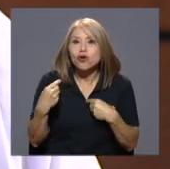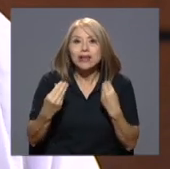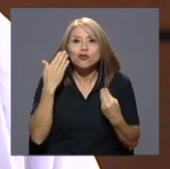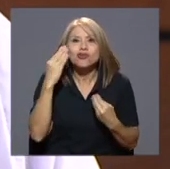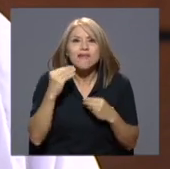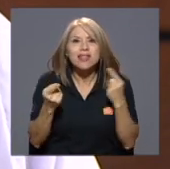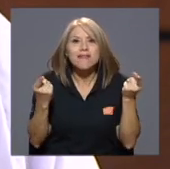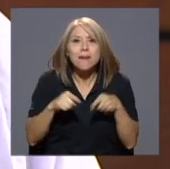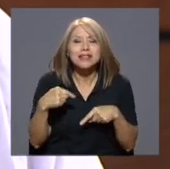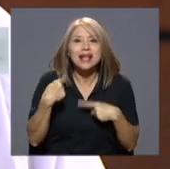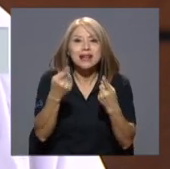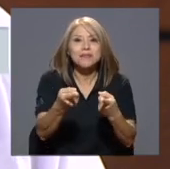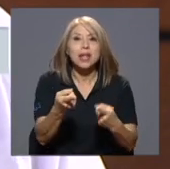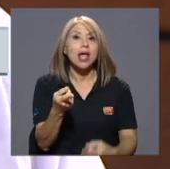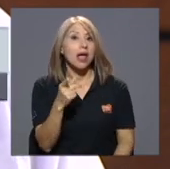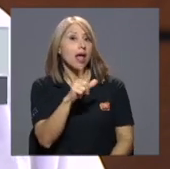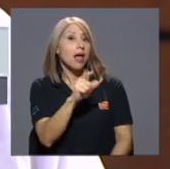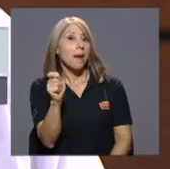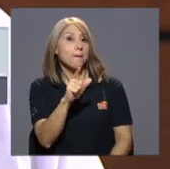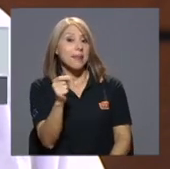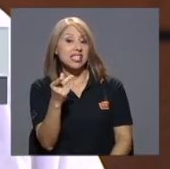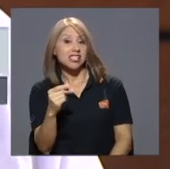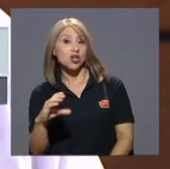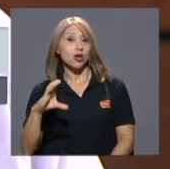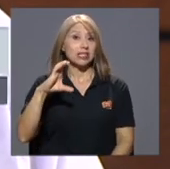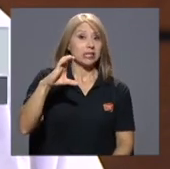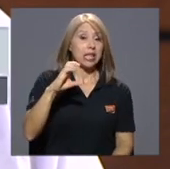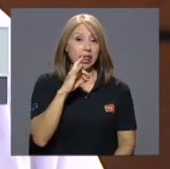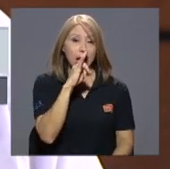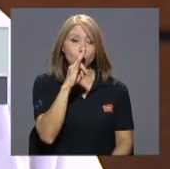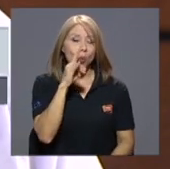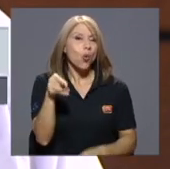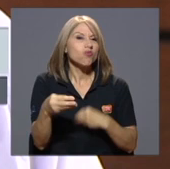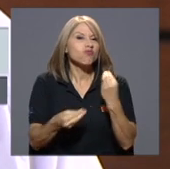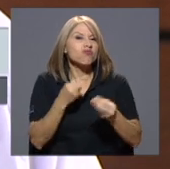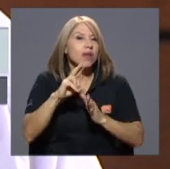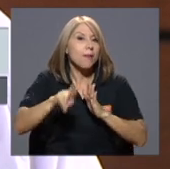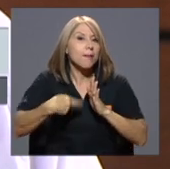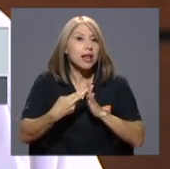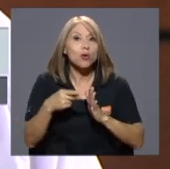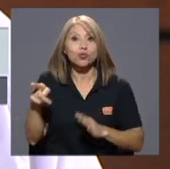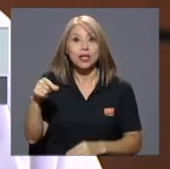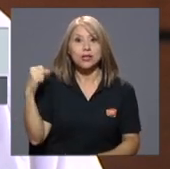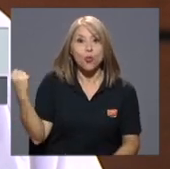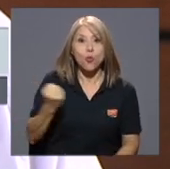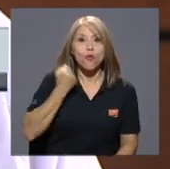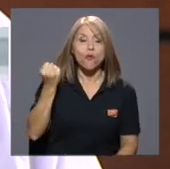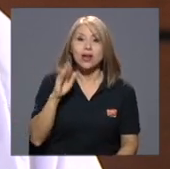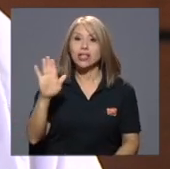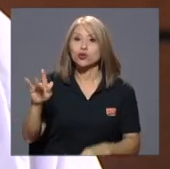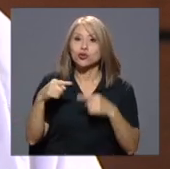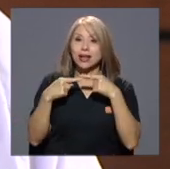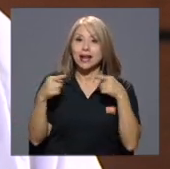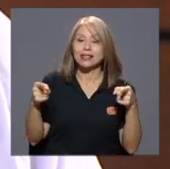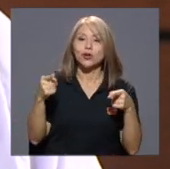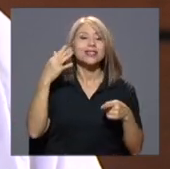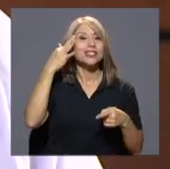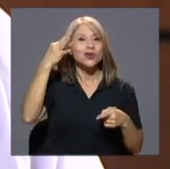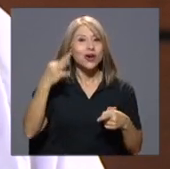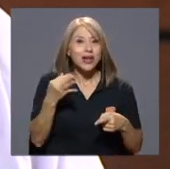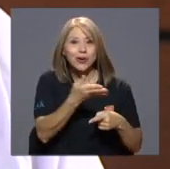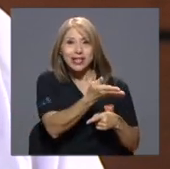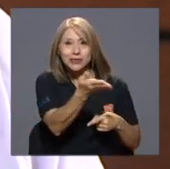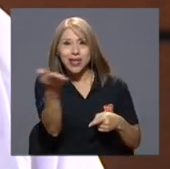juegan las pensiones de lujo en esto? Recuerdo que usted ha sido muy fuerte en sus declaraciones alrededor de este tema y que creo que la ciudadanía debería